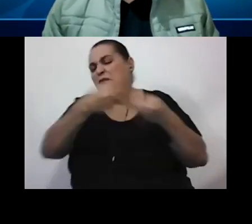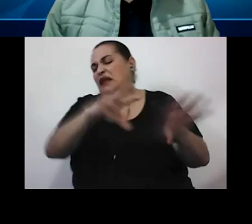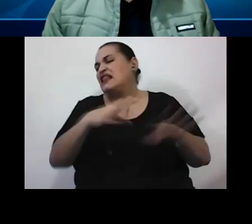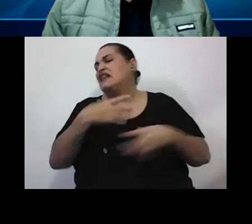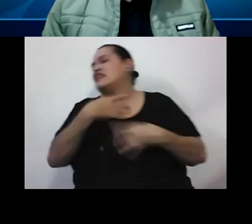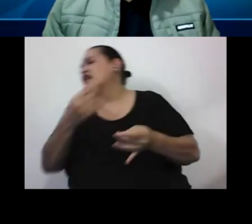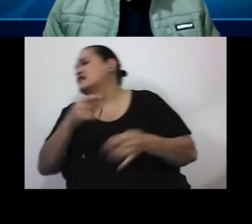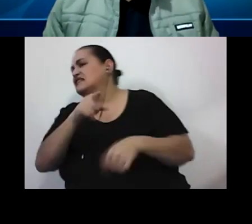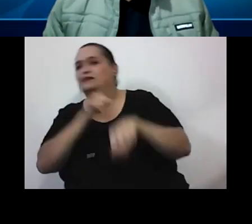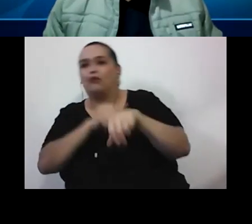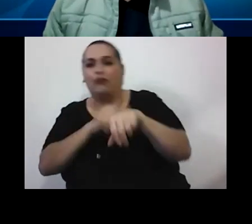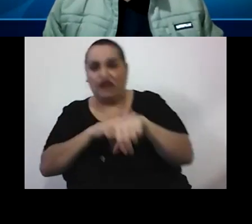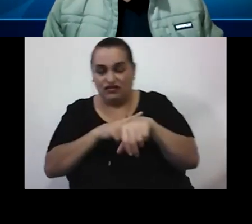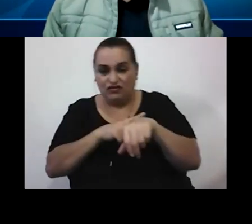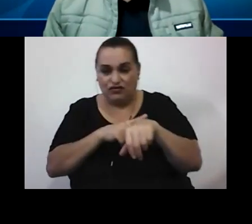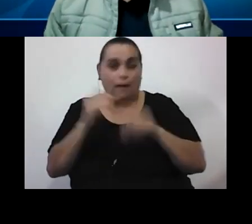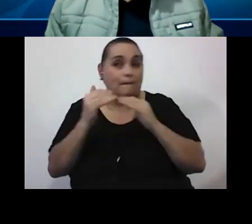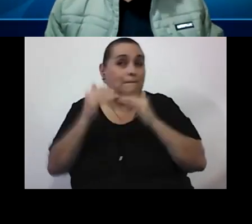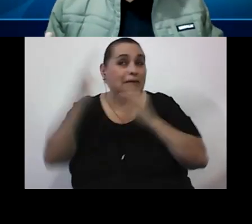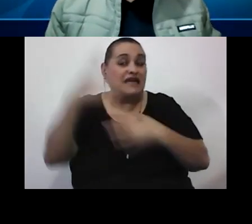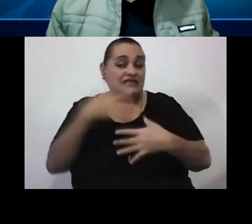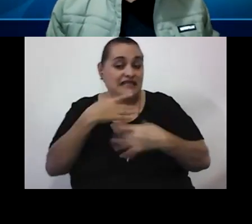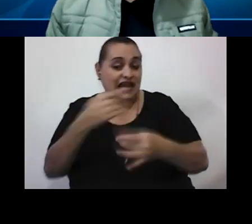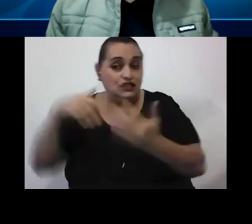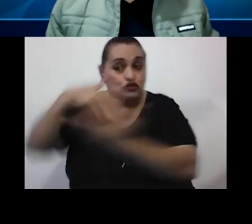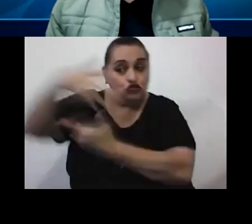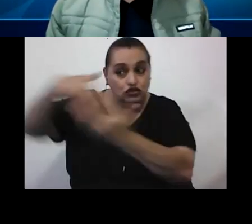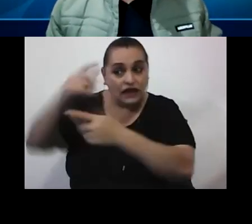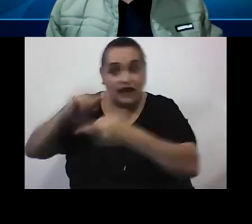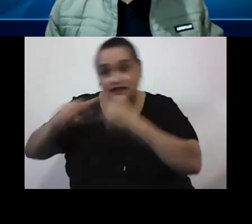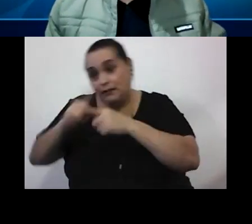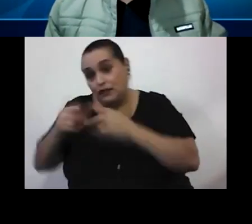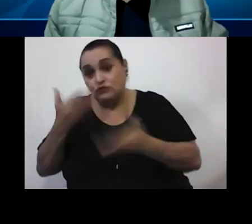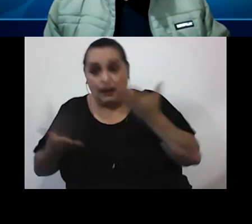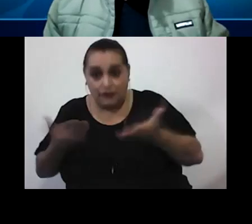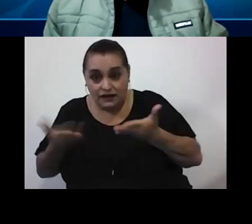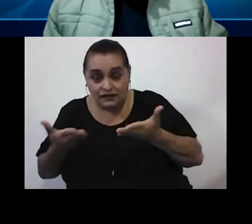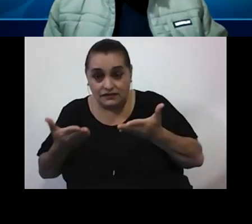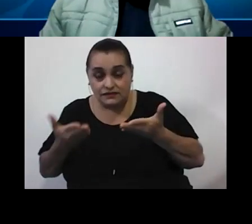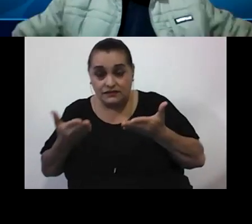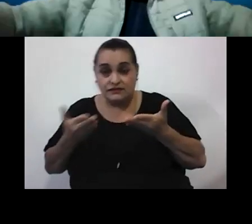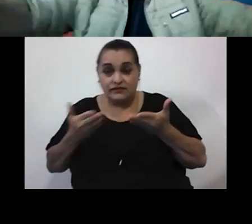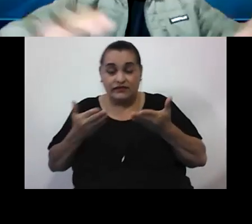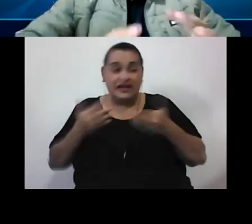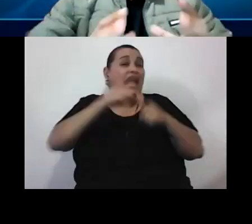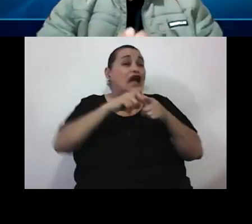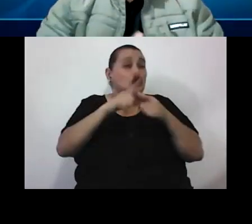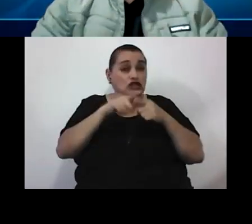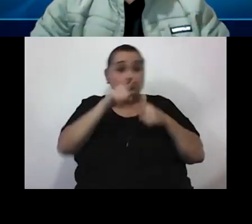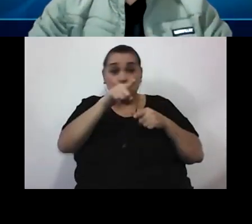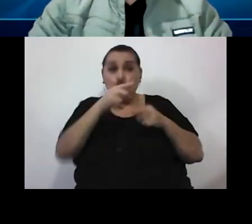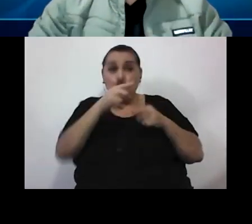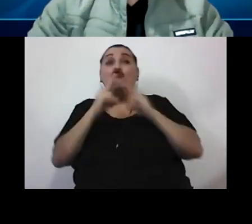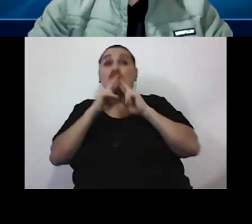instante y un mayor interés en las relaciones sociales y amigos de repente, de repente. Entonces, si sus respuestas fueron en